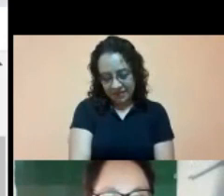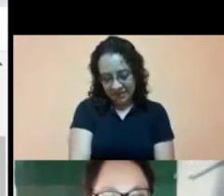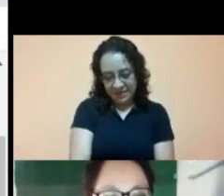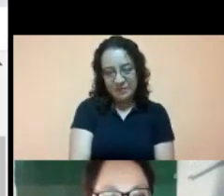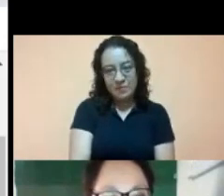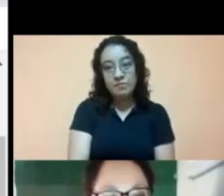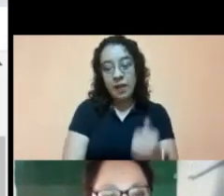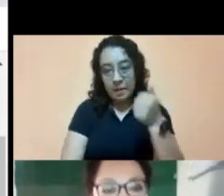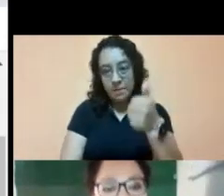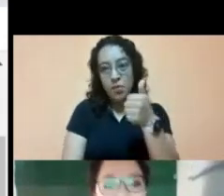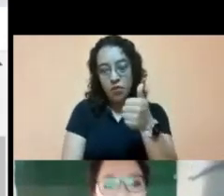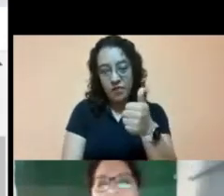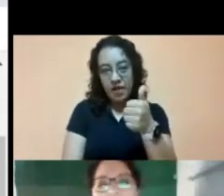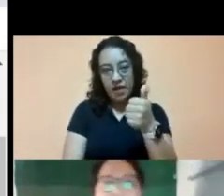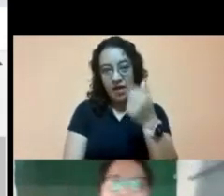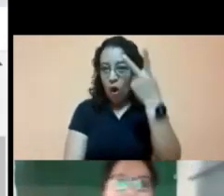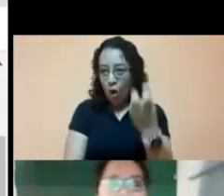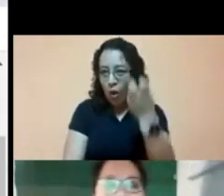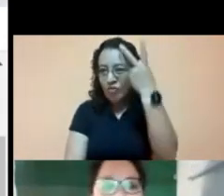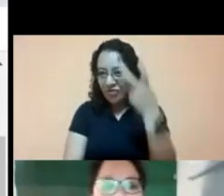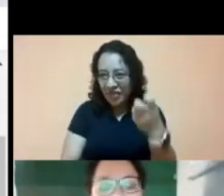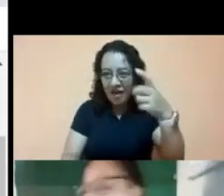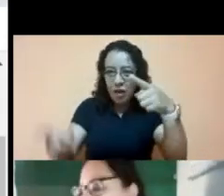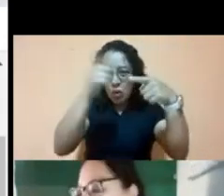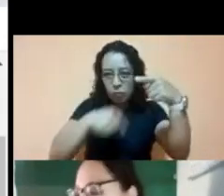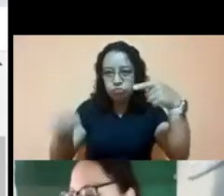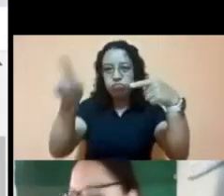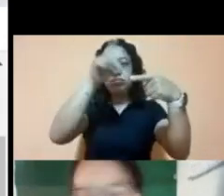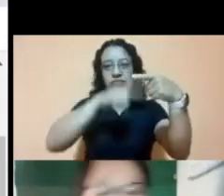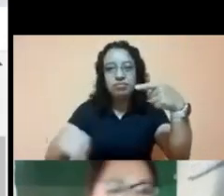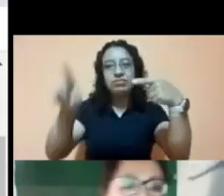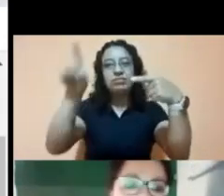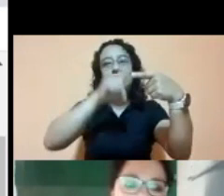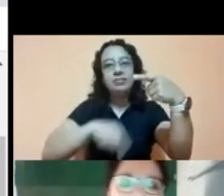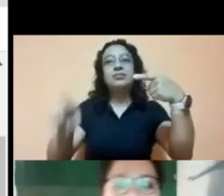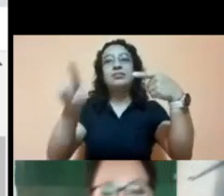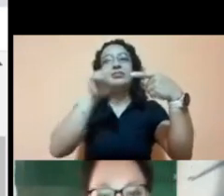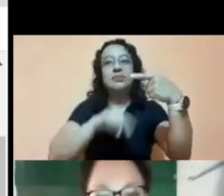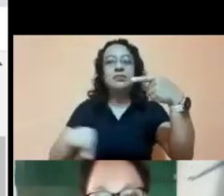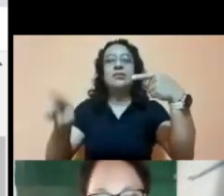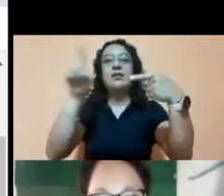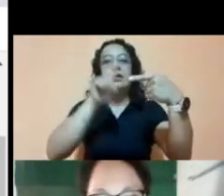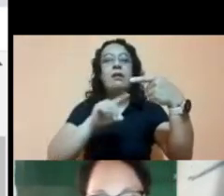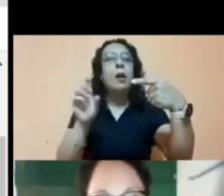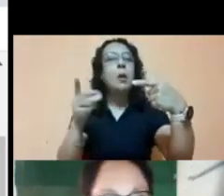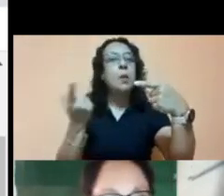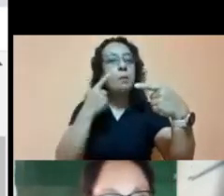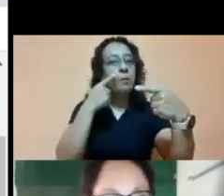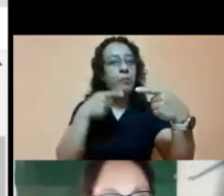Muy bien, vamos a girar otra vez y vamos a ver qué nos solicitan.